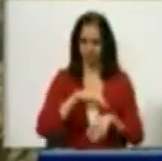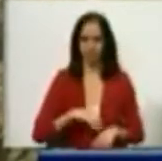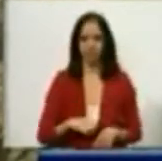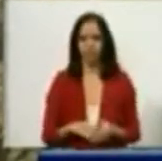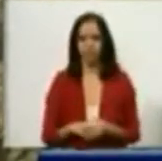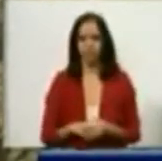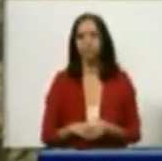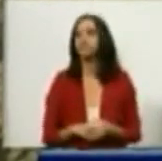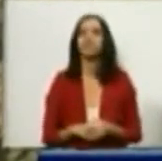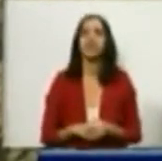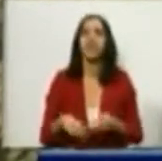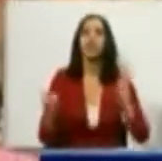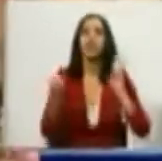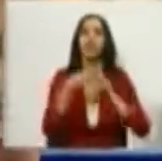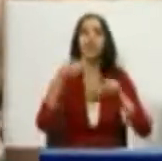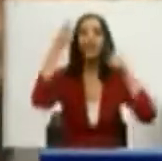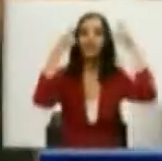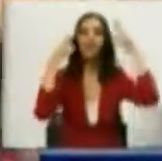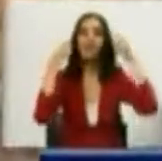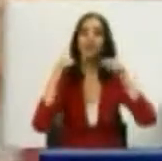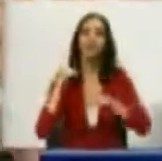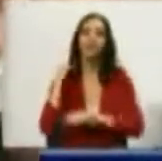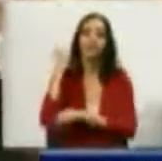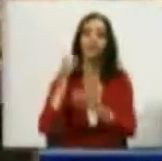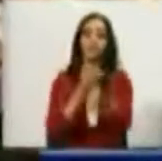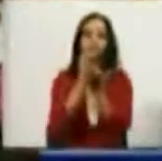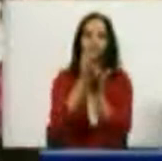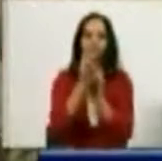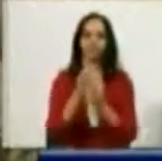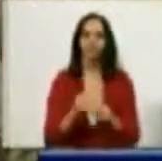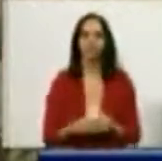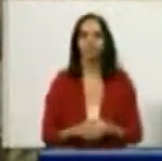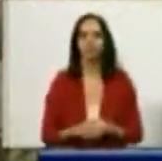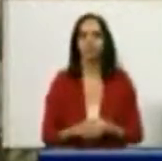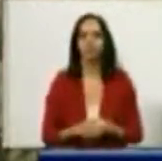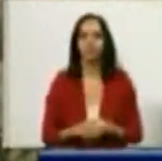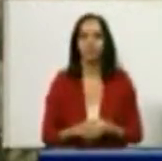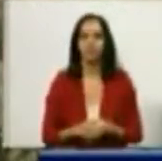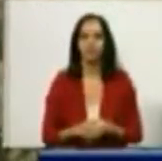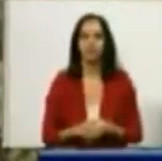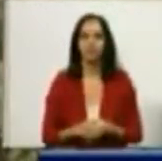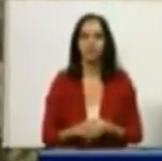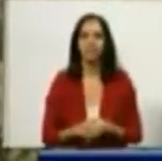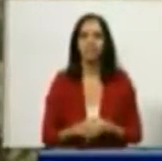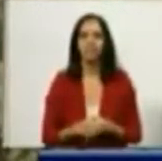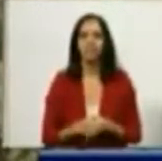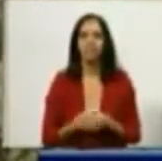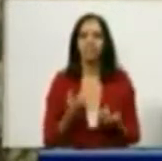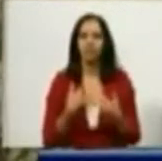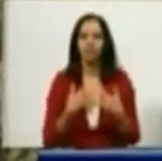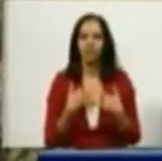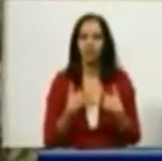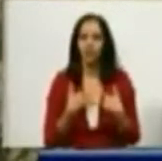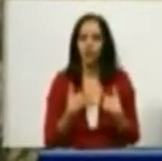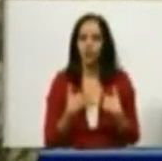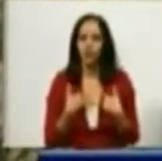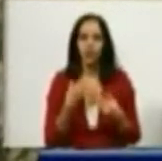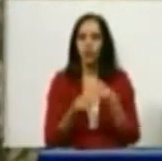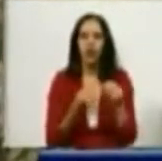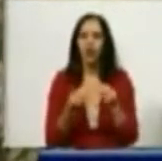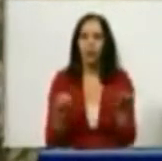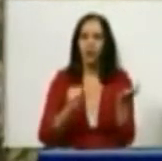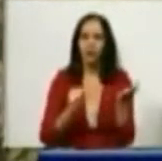numeral chavismo es Mira yo no hago Este programa y yo hablando con una preocupación